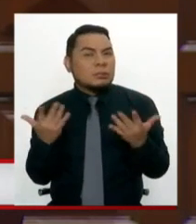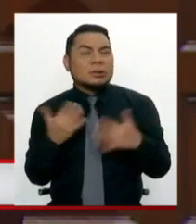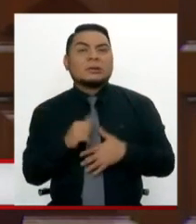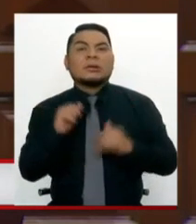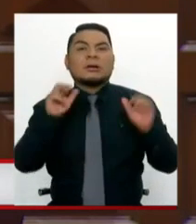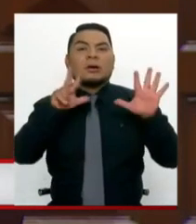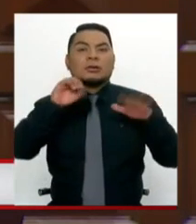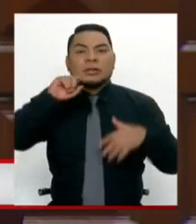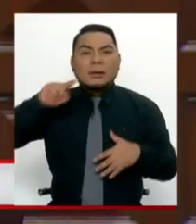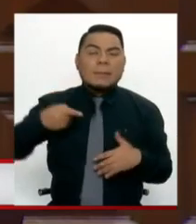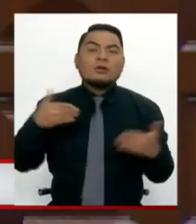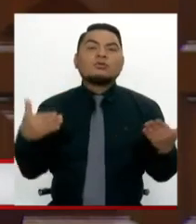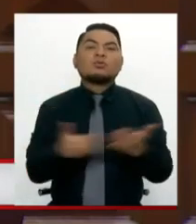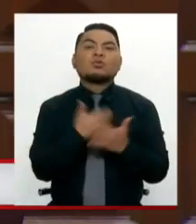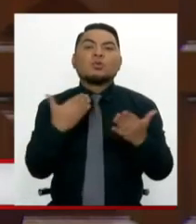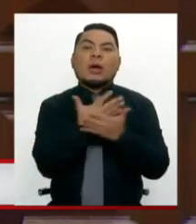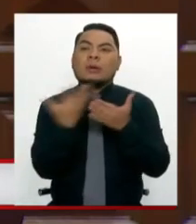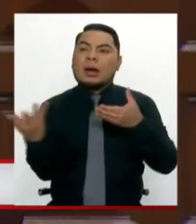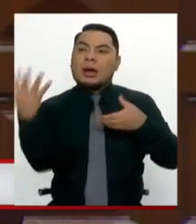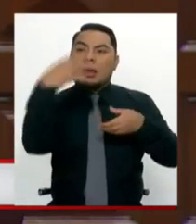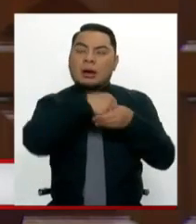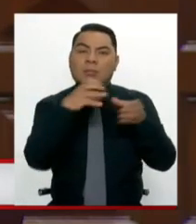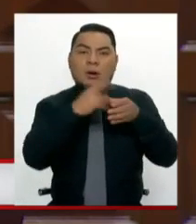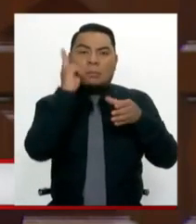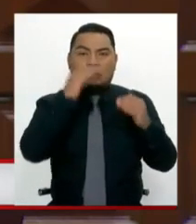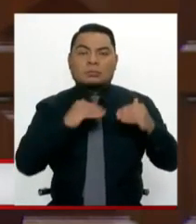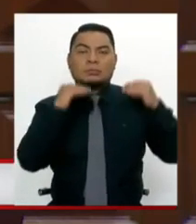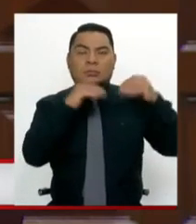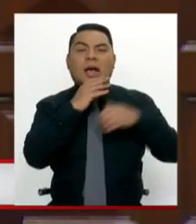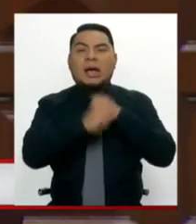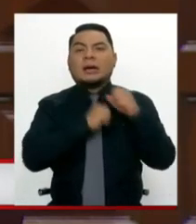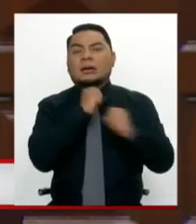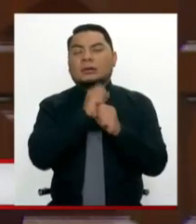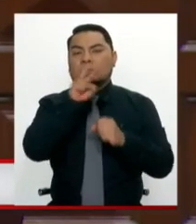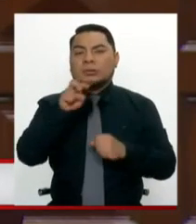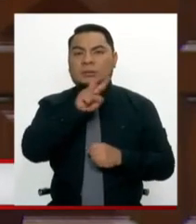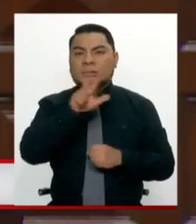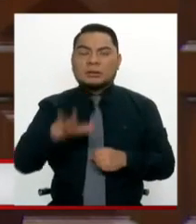más de 80.000 nuevos nombramientos para el año 2023.